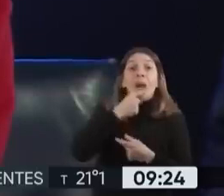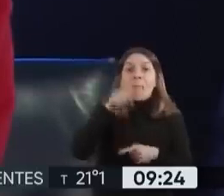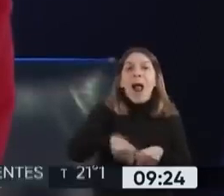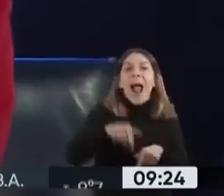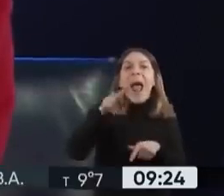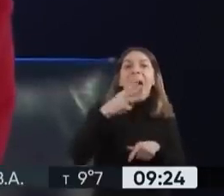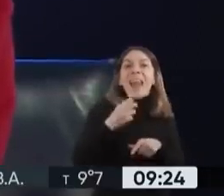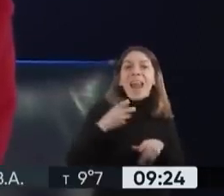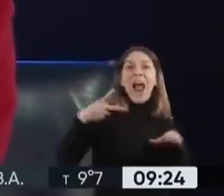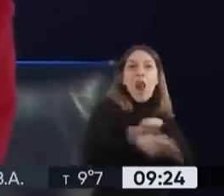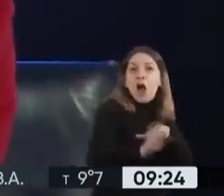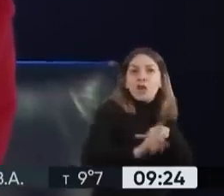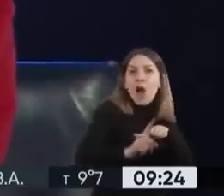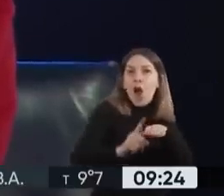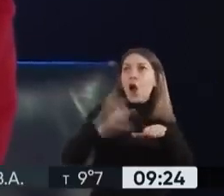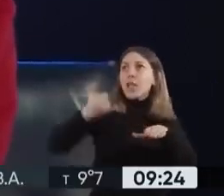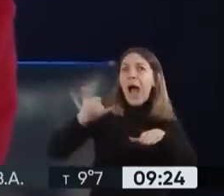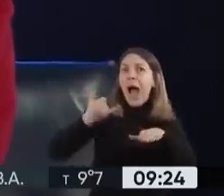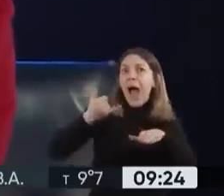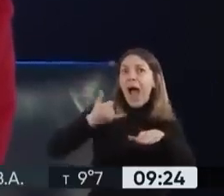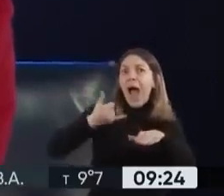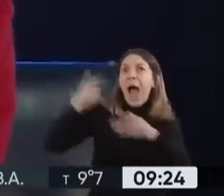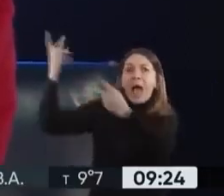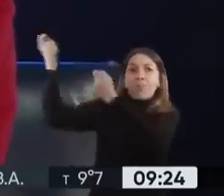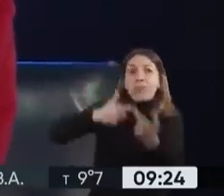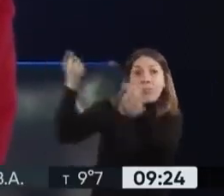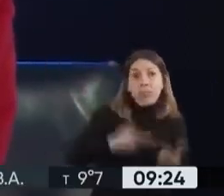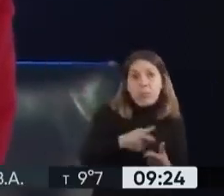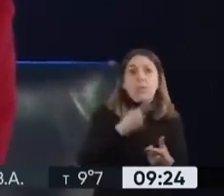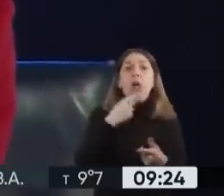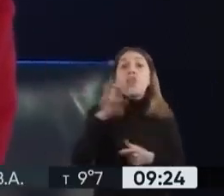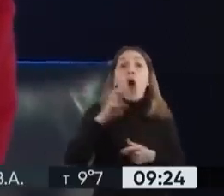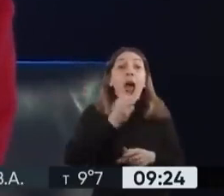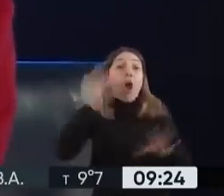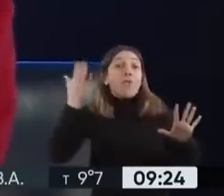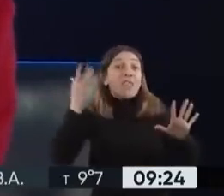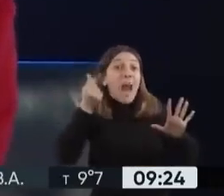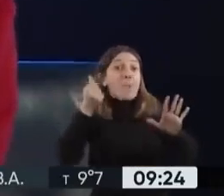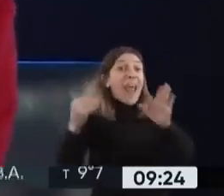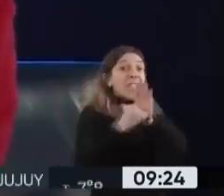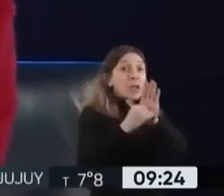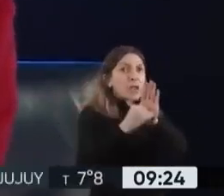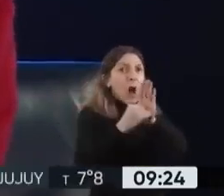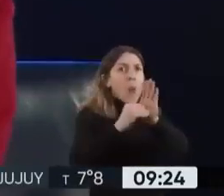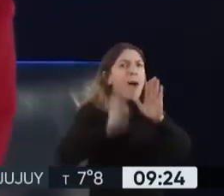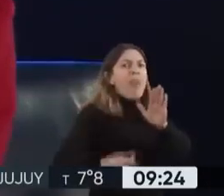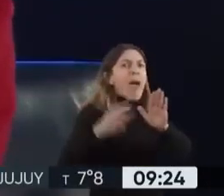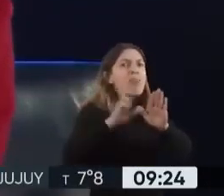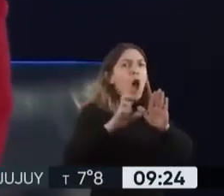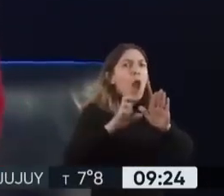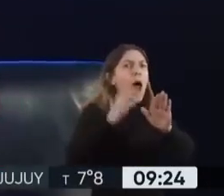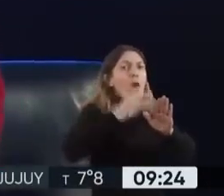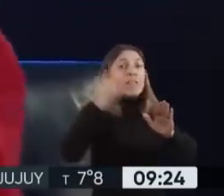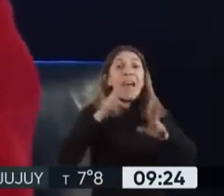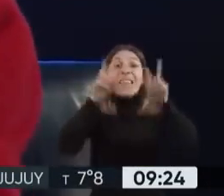las estamos haciendo al dólar oficial y la energía es uno de los componentes más importantes de nuestra estructura productiva